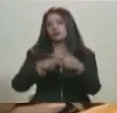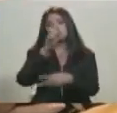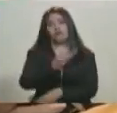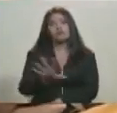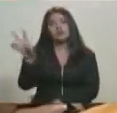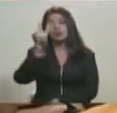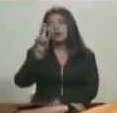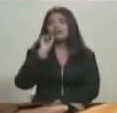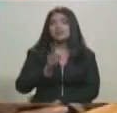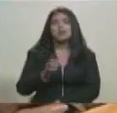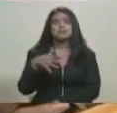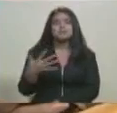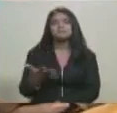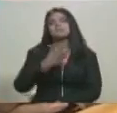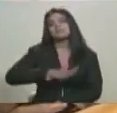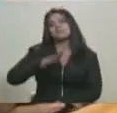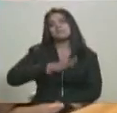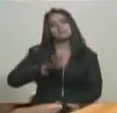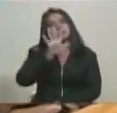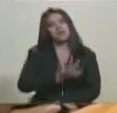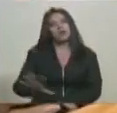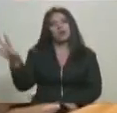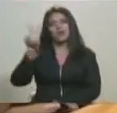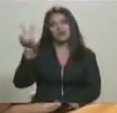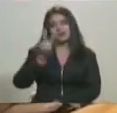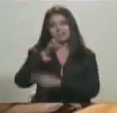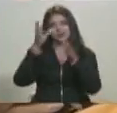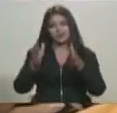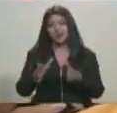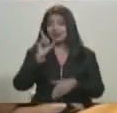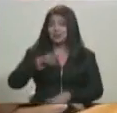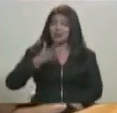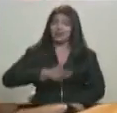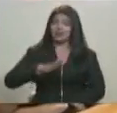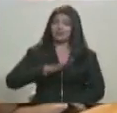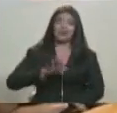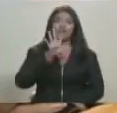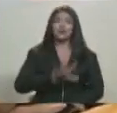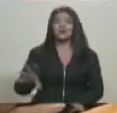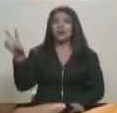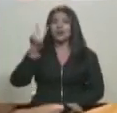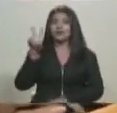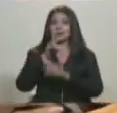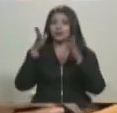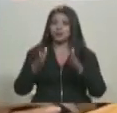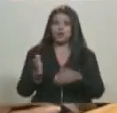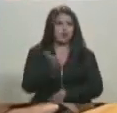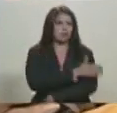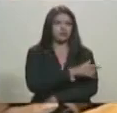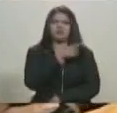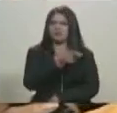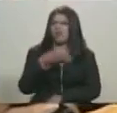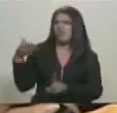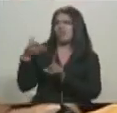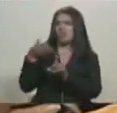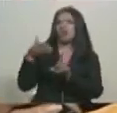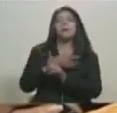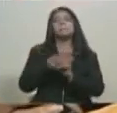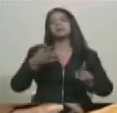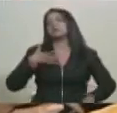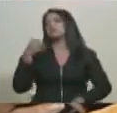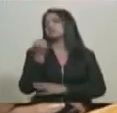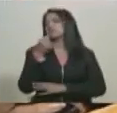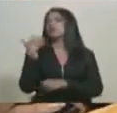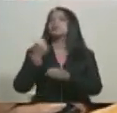que tiene mucho que ver con la tranquilidad de los venezolanos y la tranquilidad de las venezolanas. Desde la derecha siguen atacándola y nosotros seguiremos trabajando,